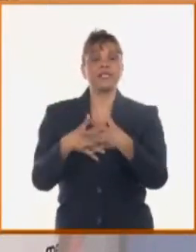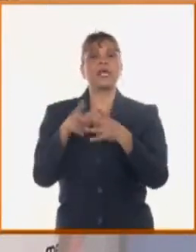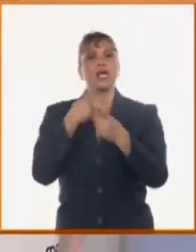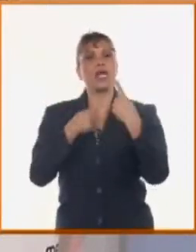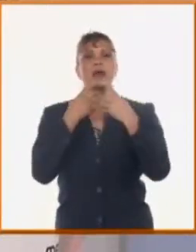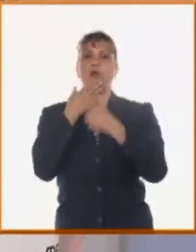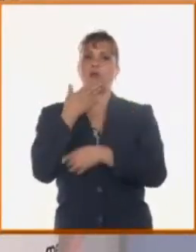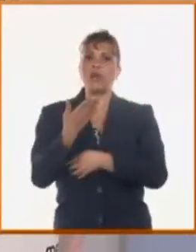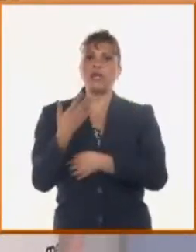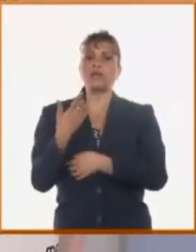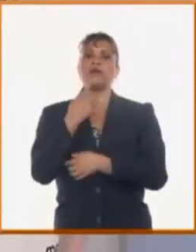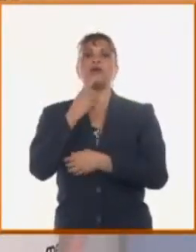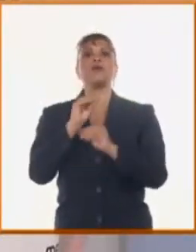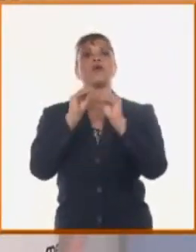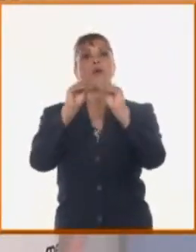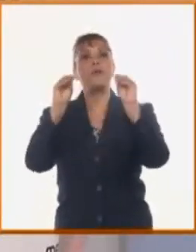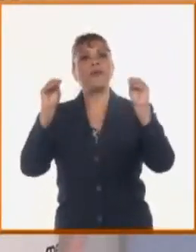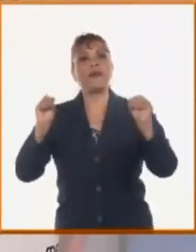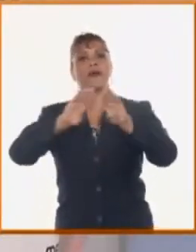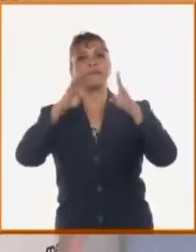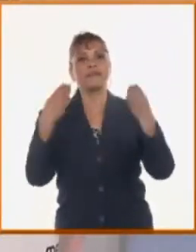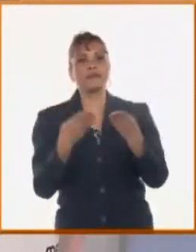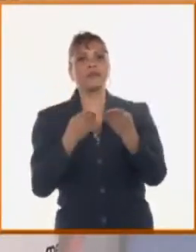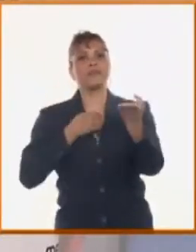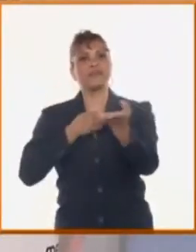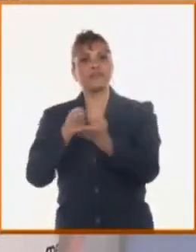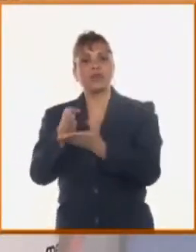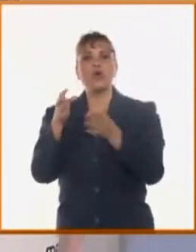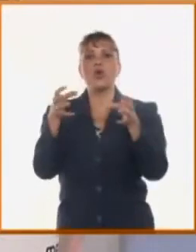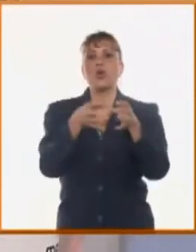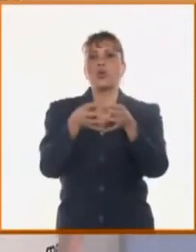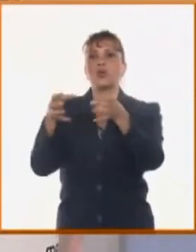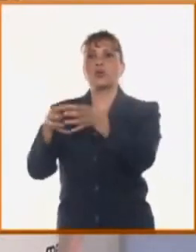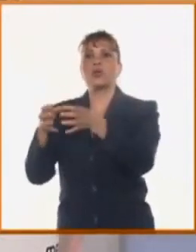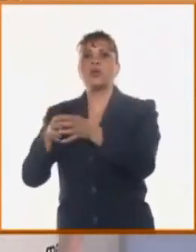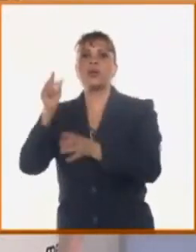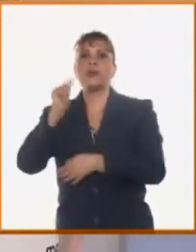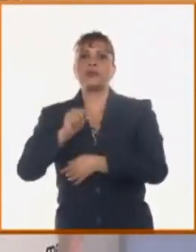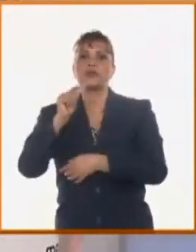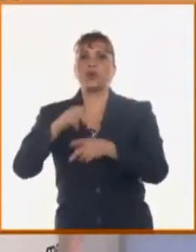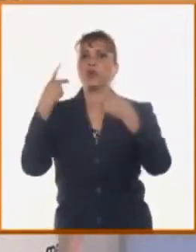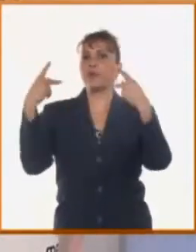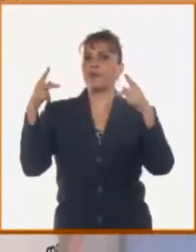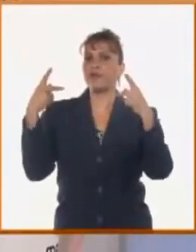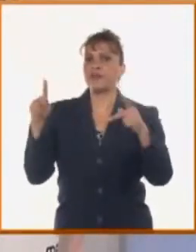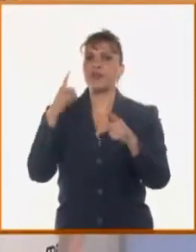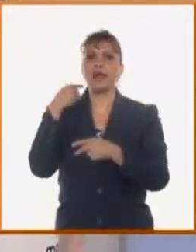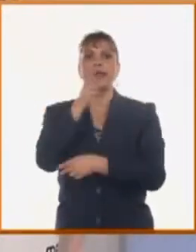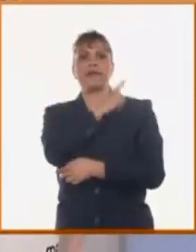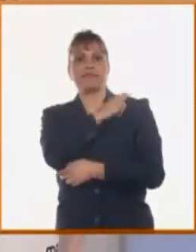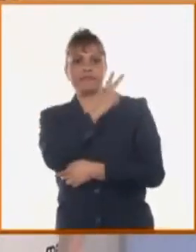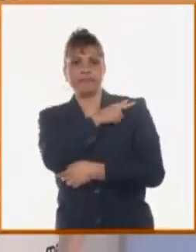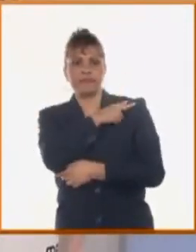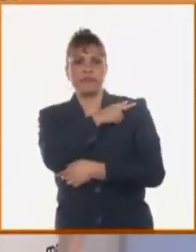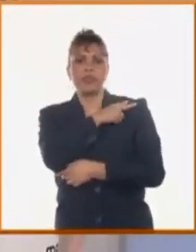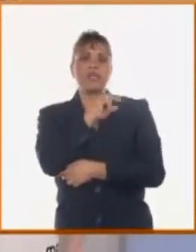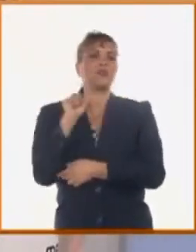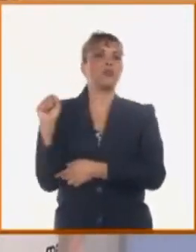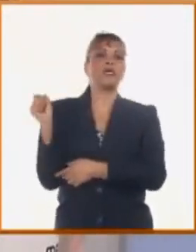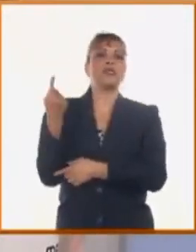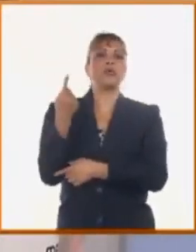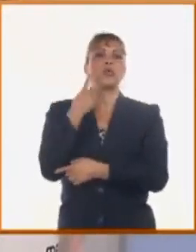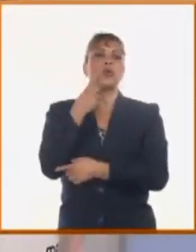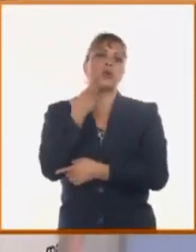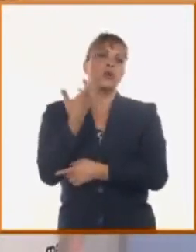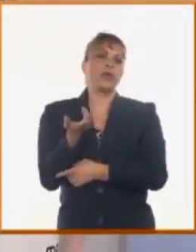atraen y convocan a un grupo de personas, profesionales, directivos, que no son solo